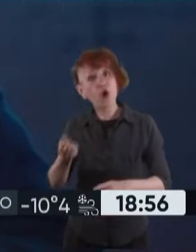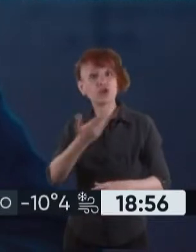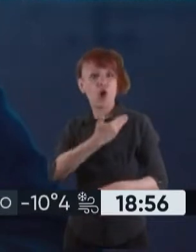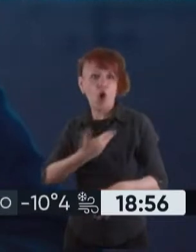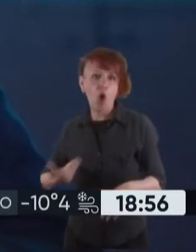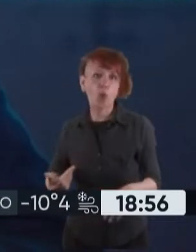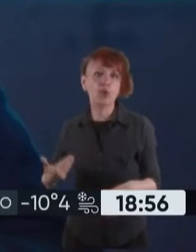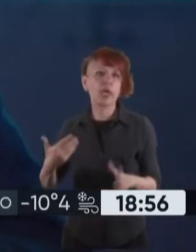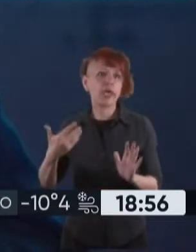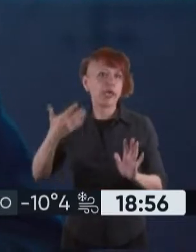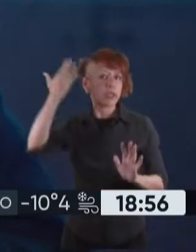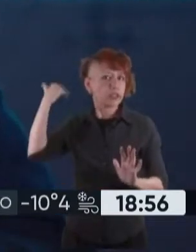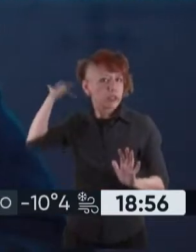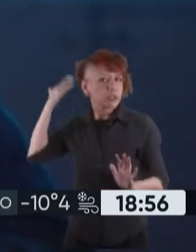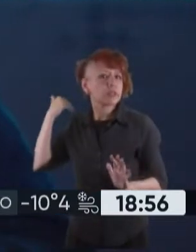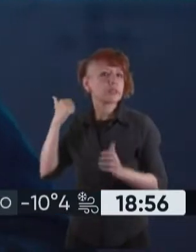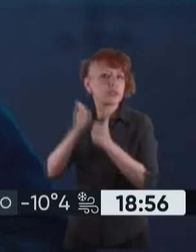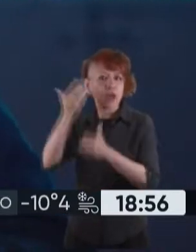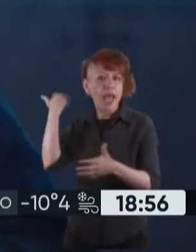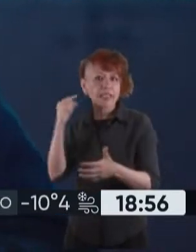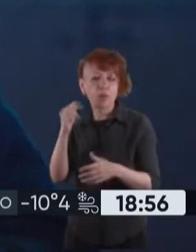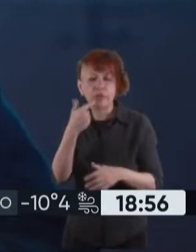de nuestra historia presente,